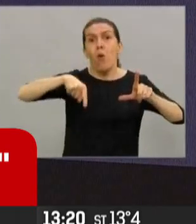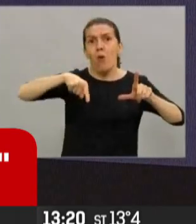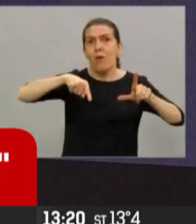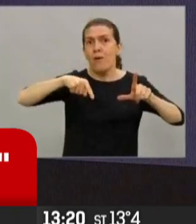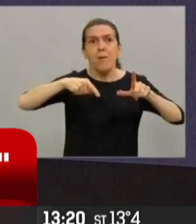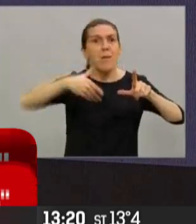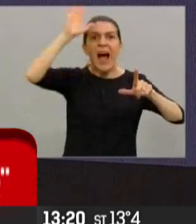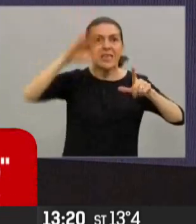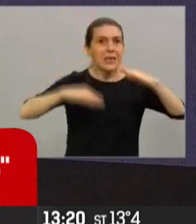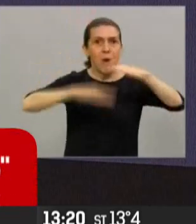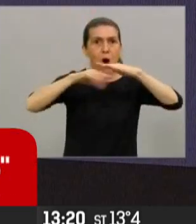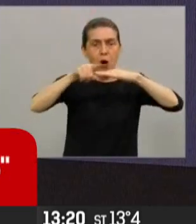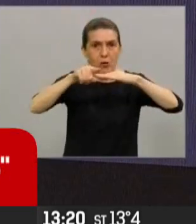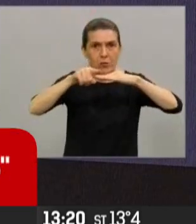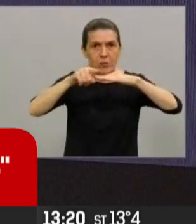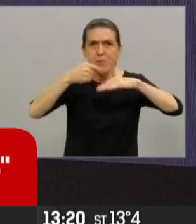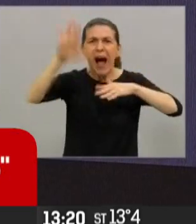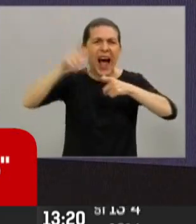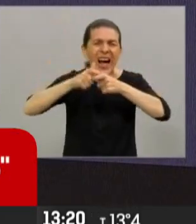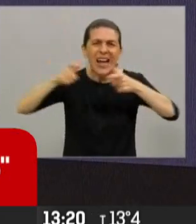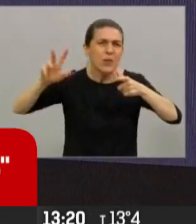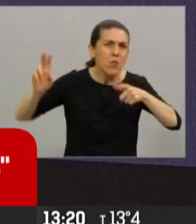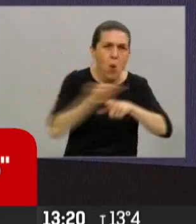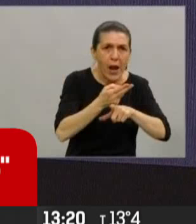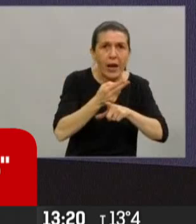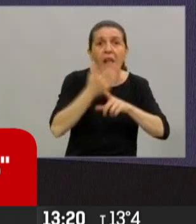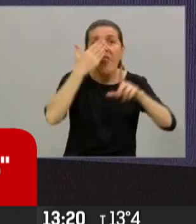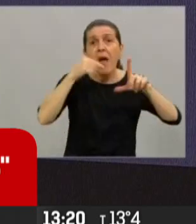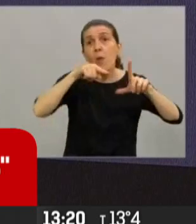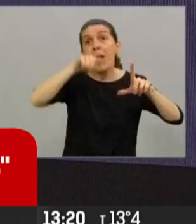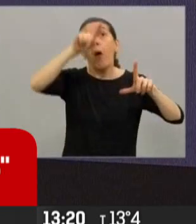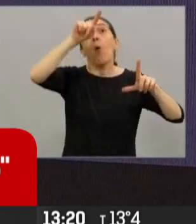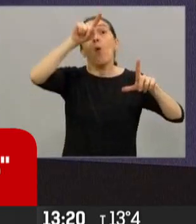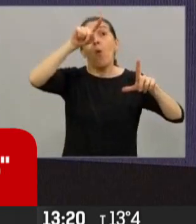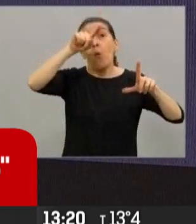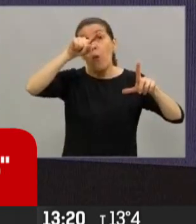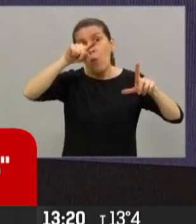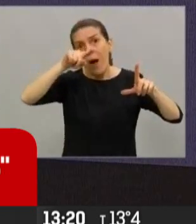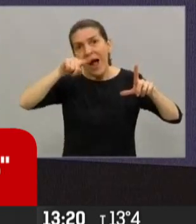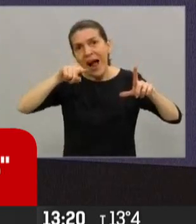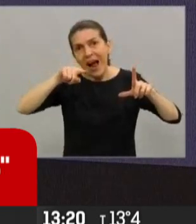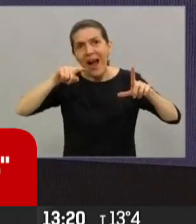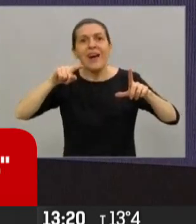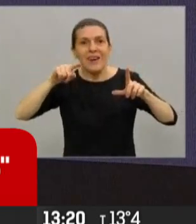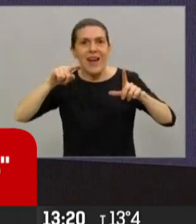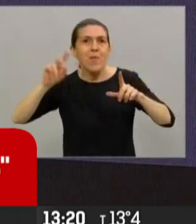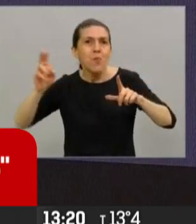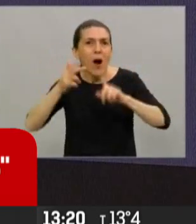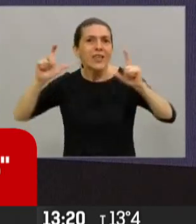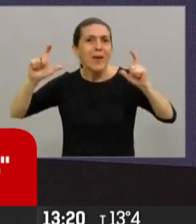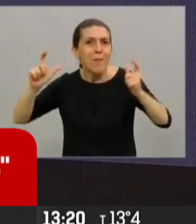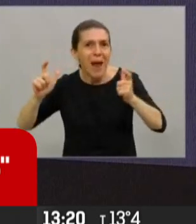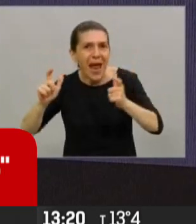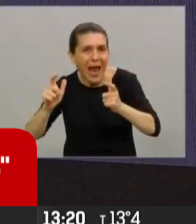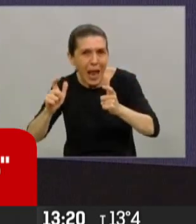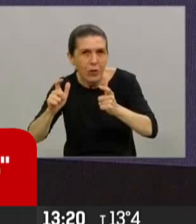se registraron efectivamente. Y después empieza un leve descenso, que es lo que estamos observando, y nos